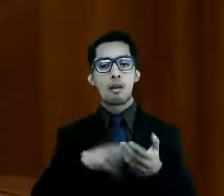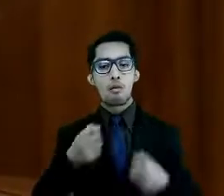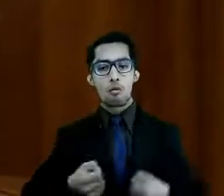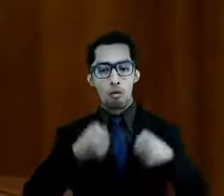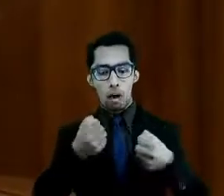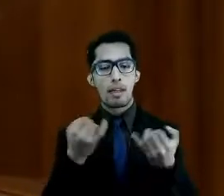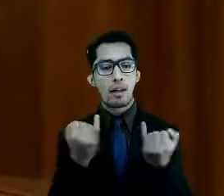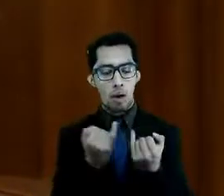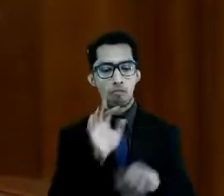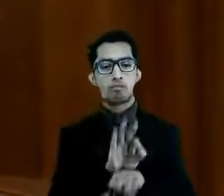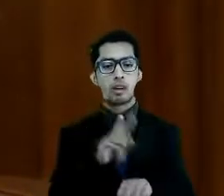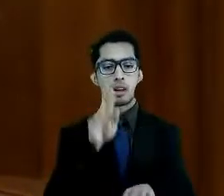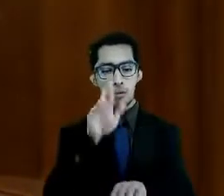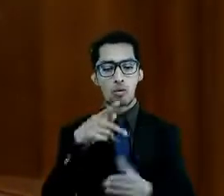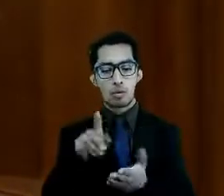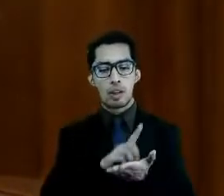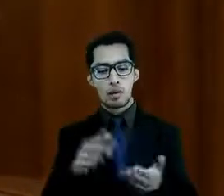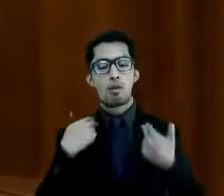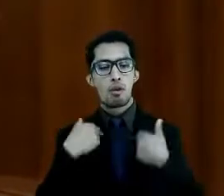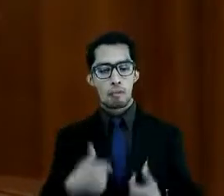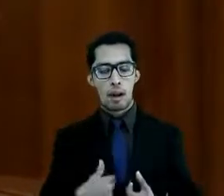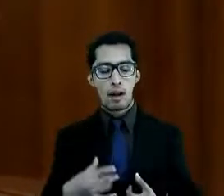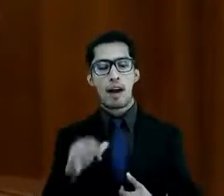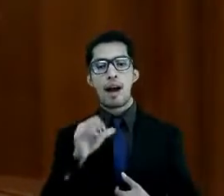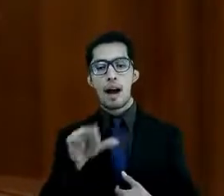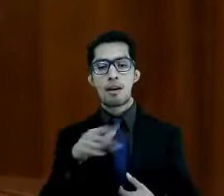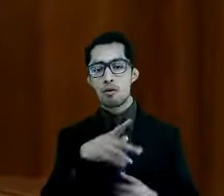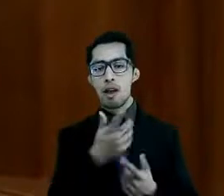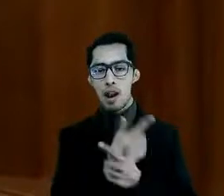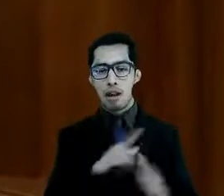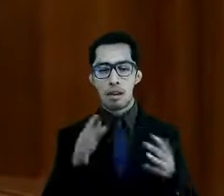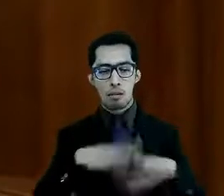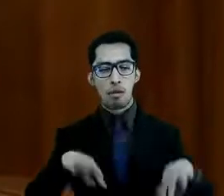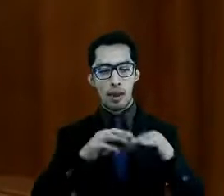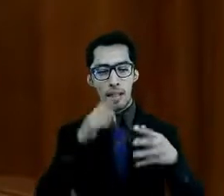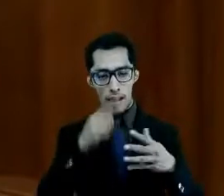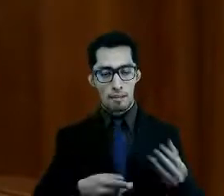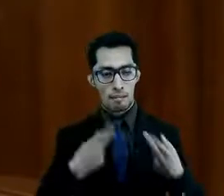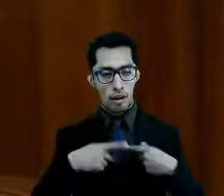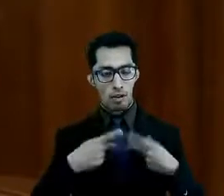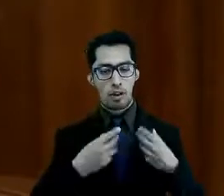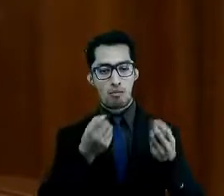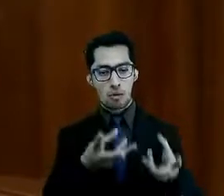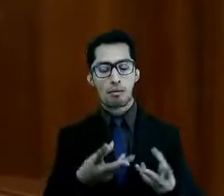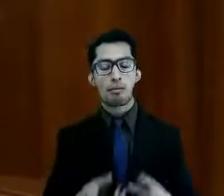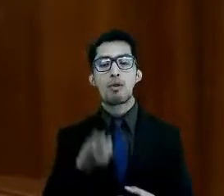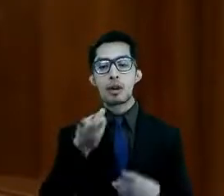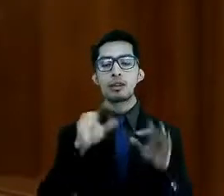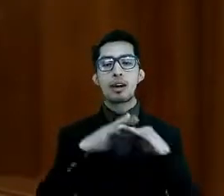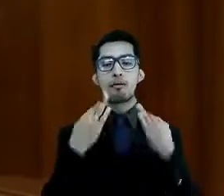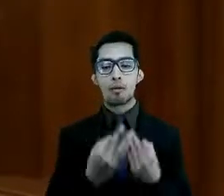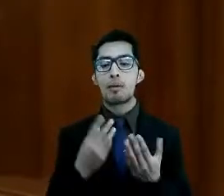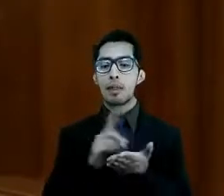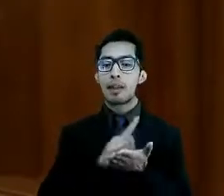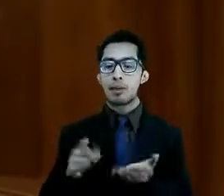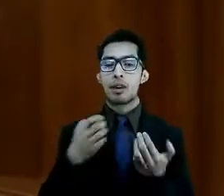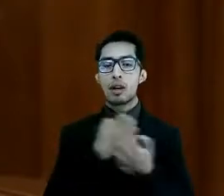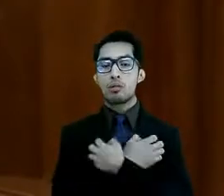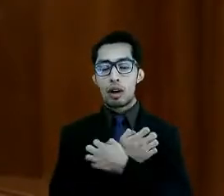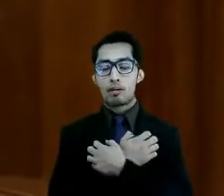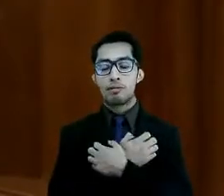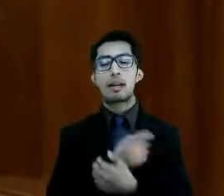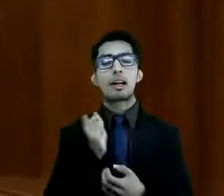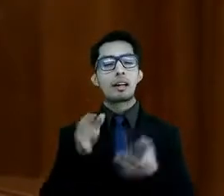y el respeto a los derechos humanos y a las libertades fundamentales. De esta manera, el derecho a la educación es